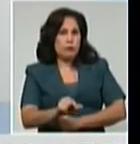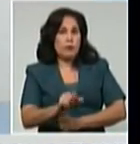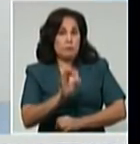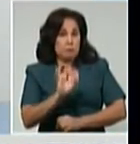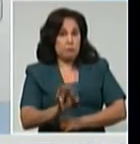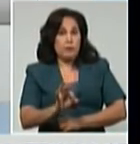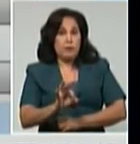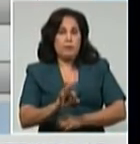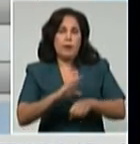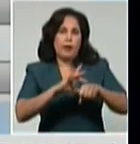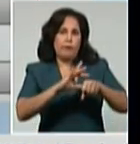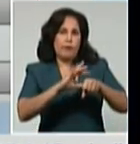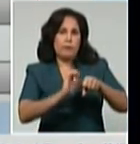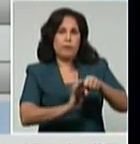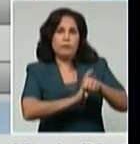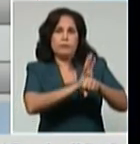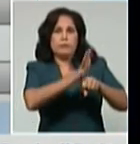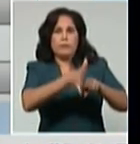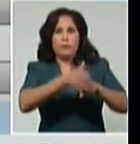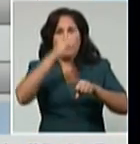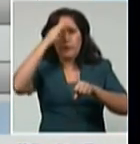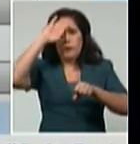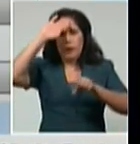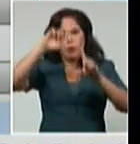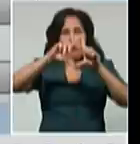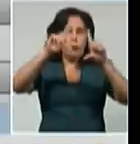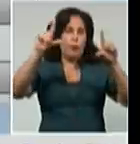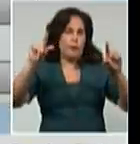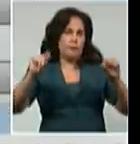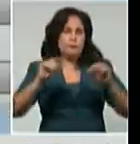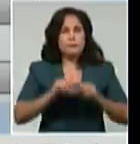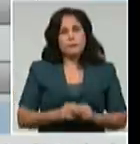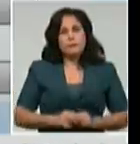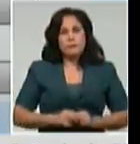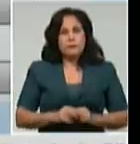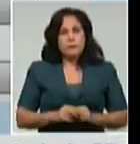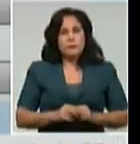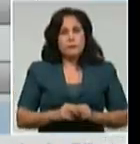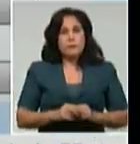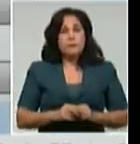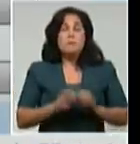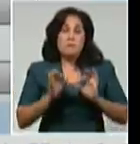la COVID-19 en nuestro país. Y de esta forma,